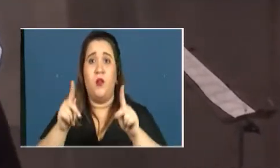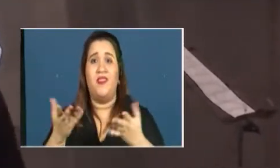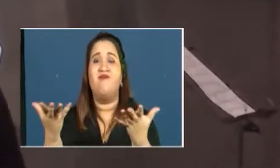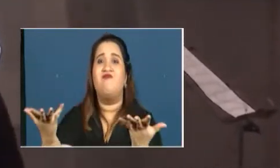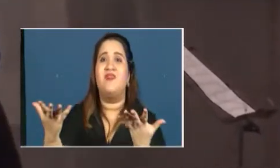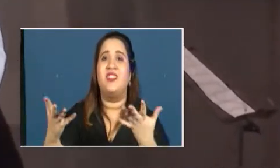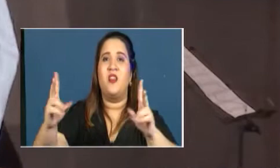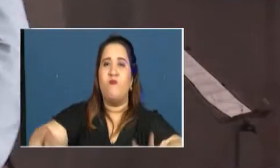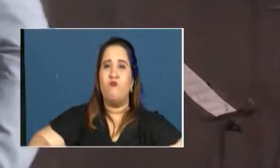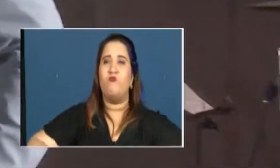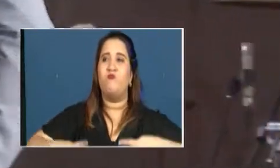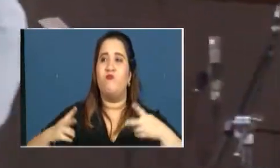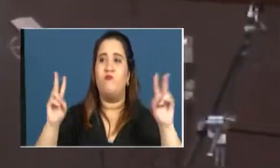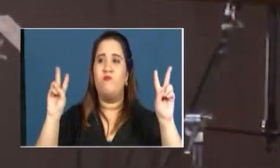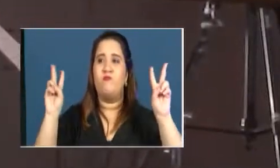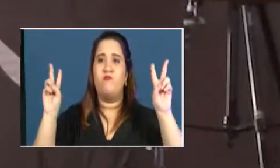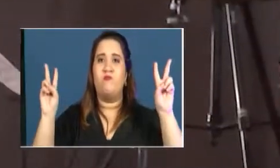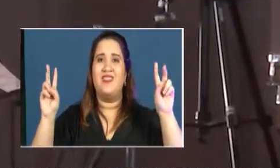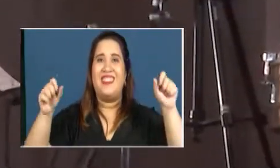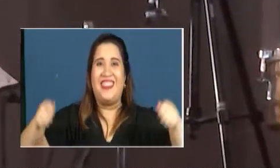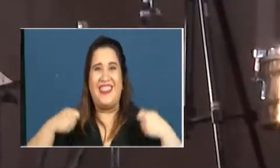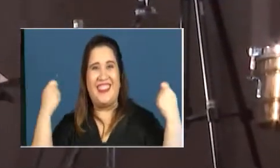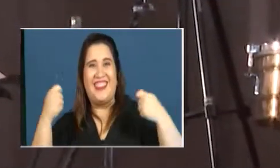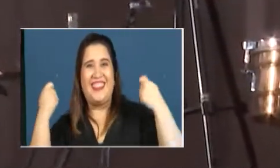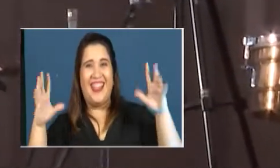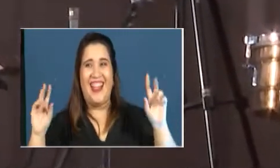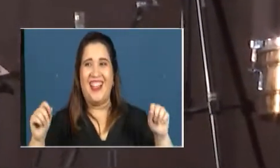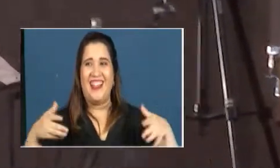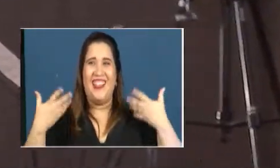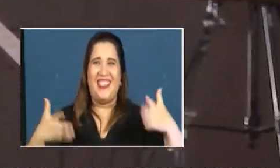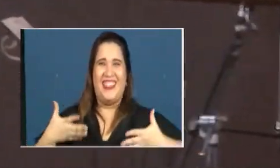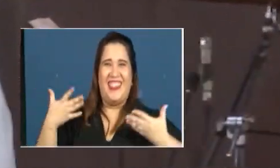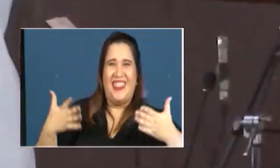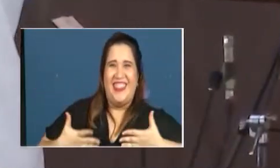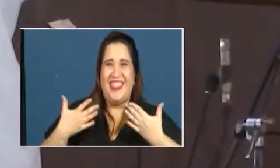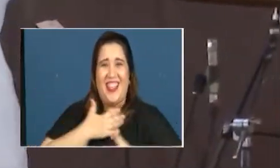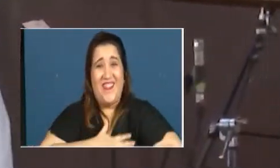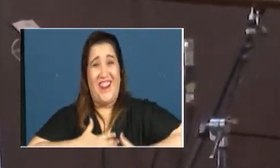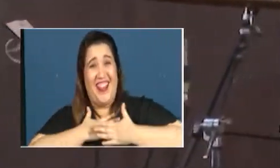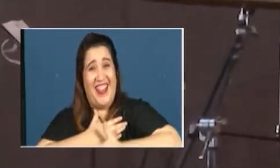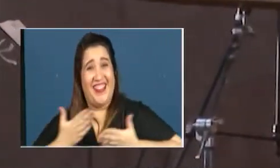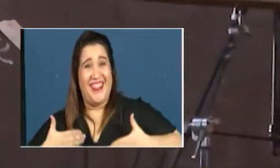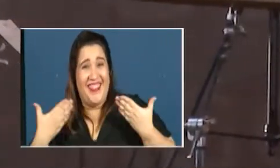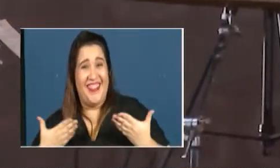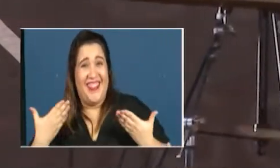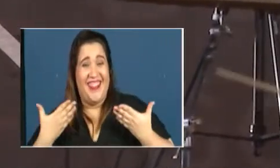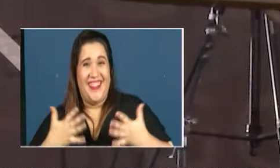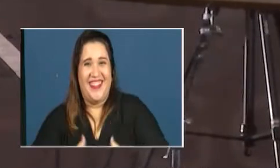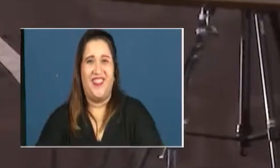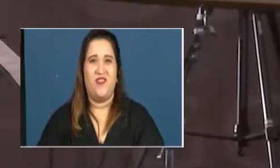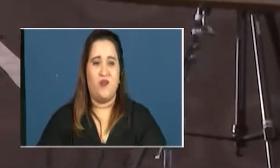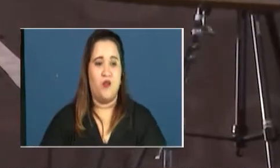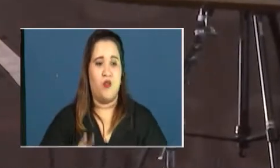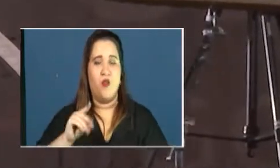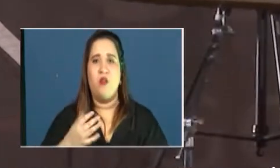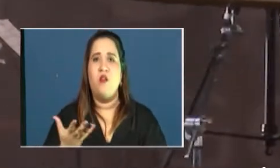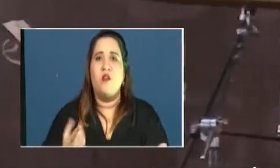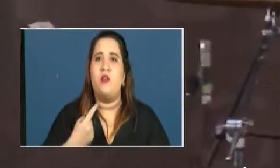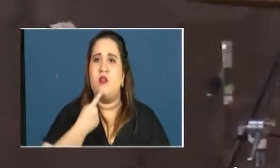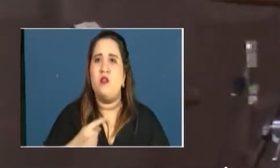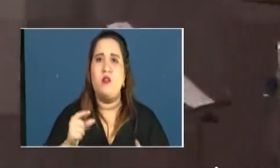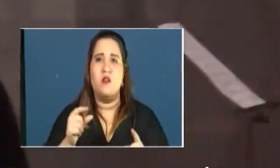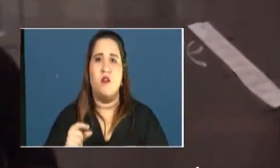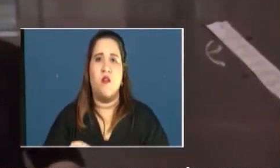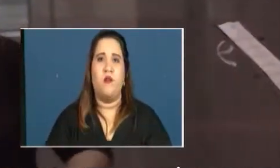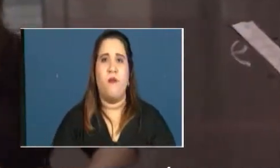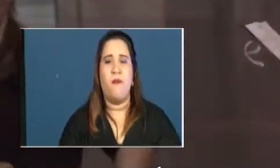vivir bien alegres y bien contentos. ¿Verdad que sí? No quiero decir cosas que no